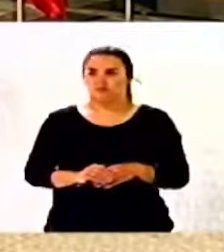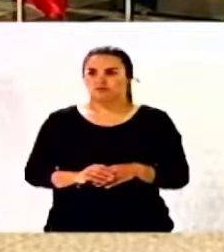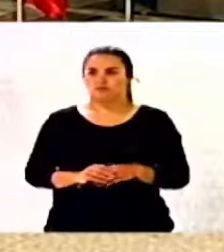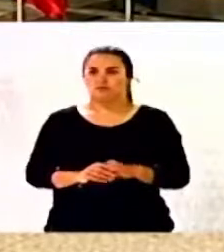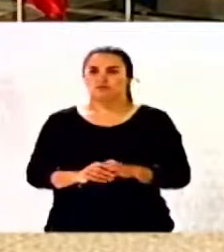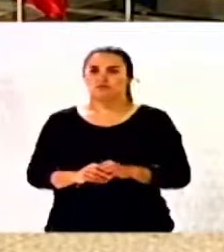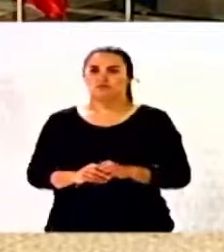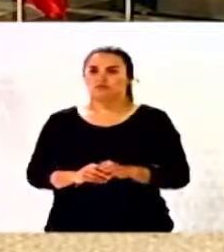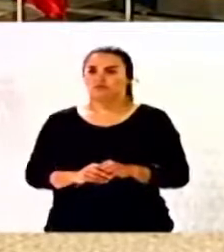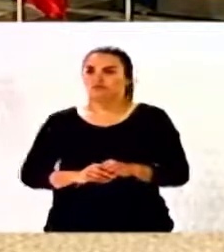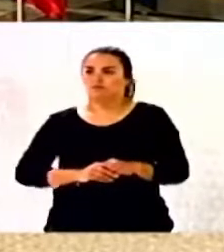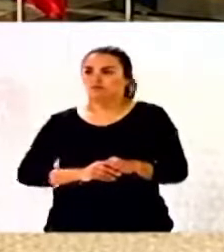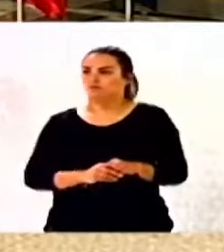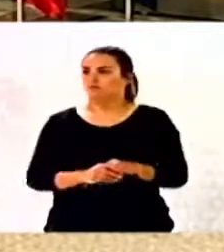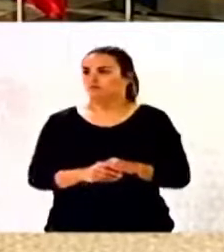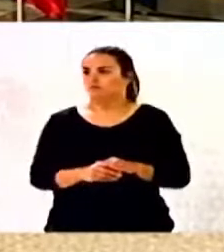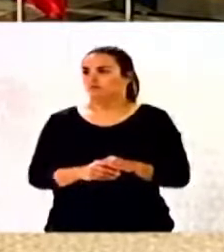Bueno, cuando vosotros digáis.